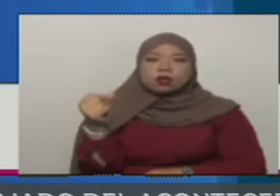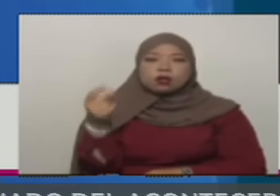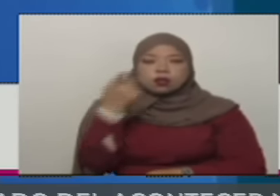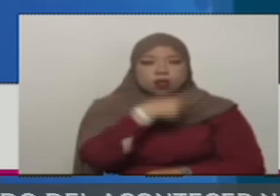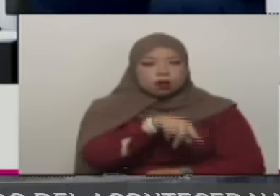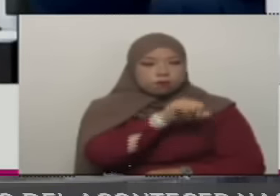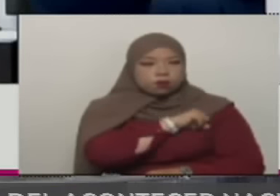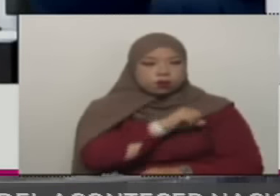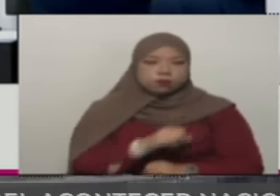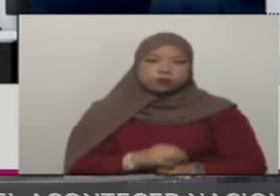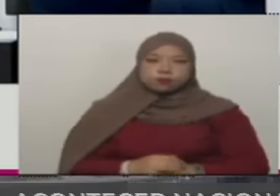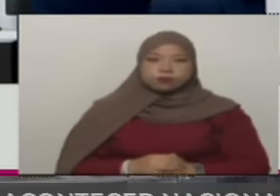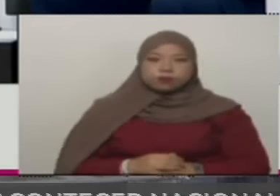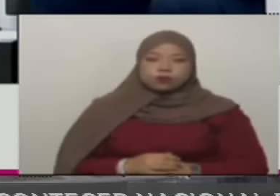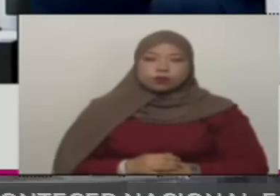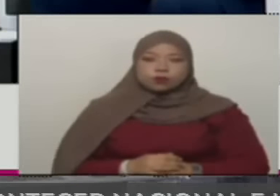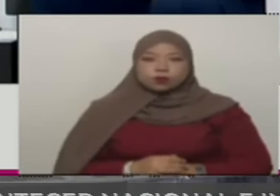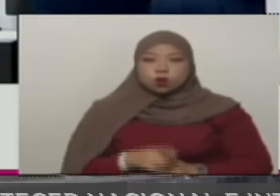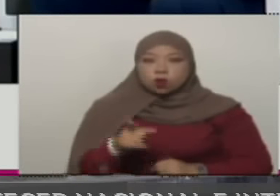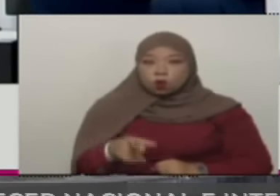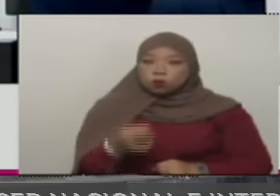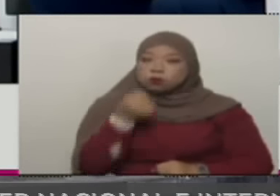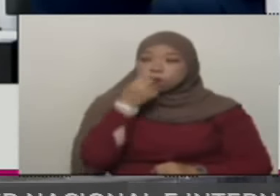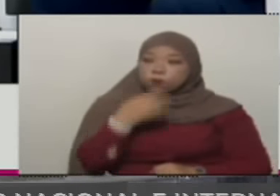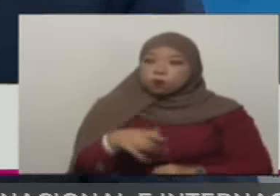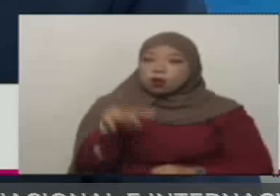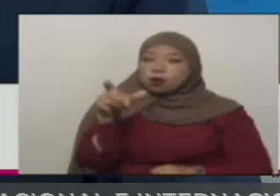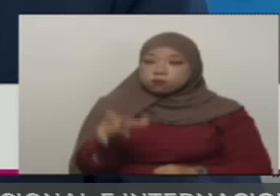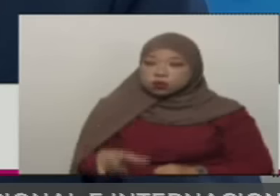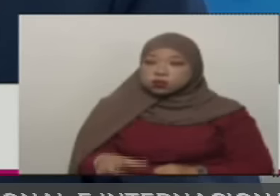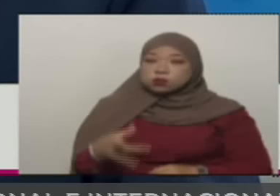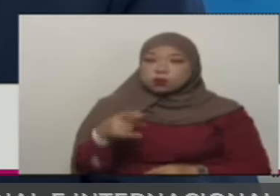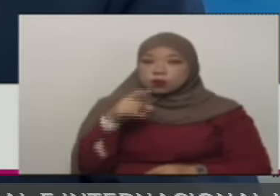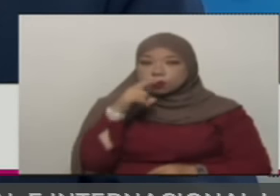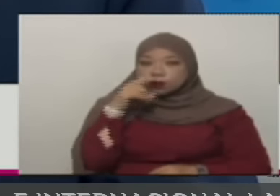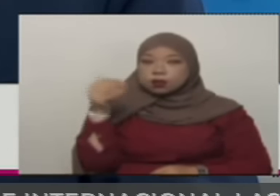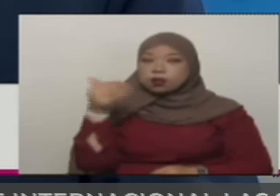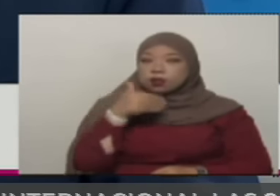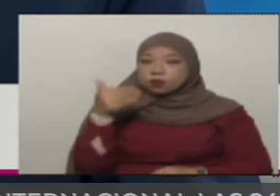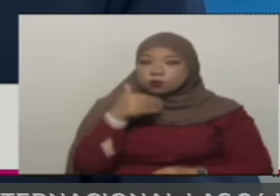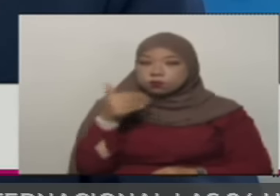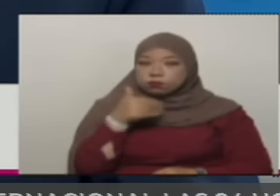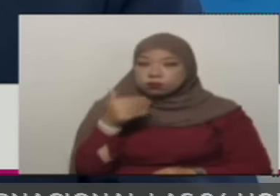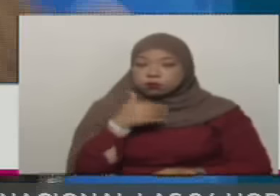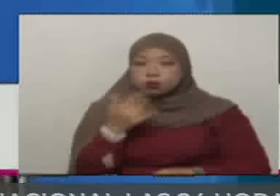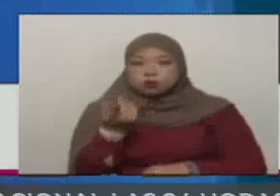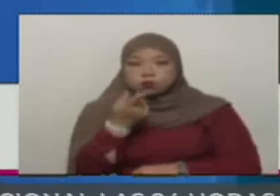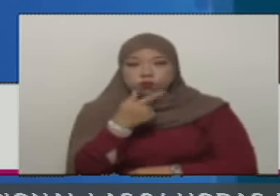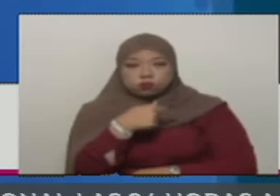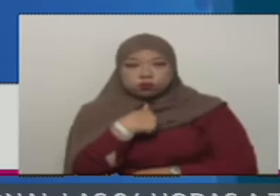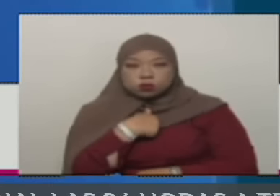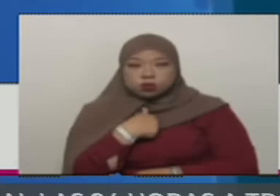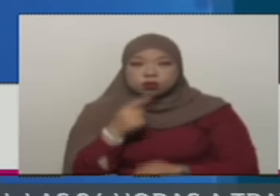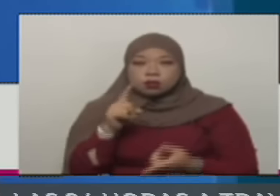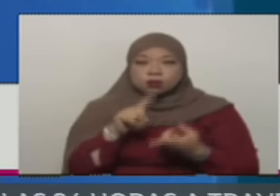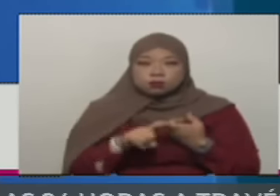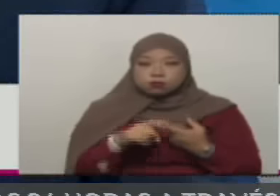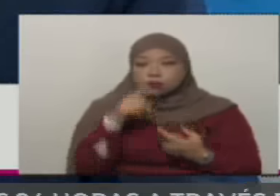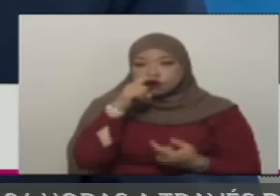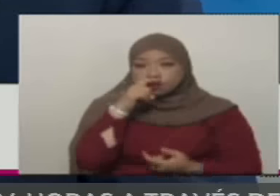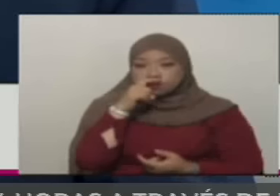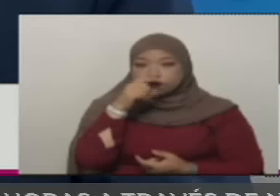es un caballero al llamarlo embajador, porque hablando de cartas, sí. Y antes de responder a su pregunta, somos ya dos caballeros, ya él siquiera, es uno y yo soy el otro. Ya ni